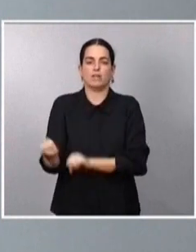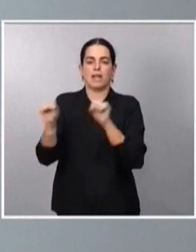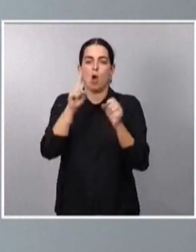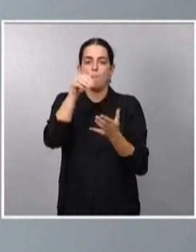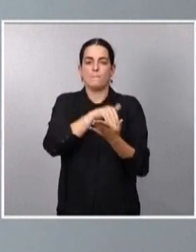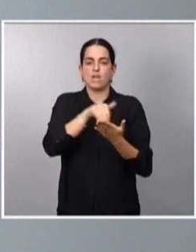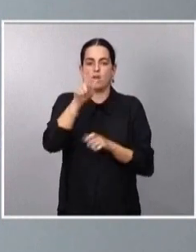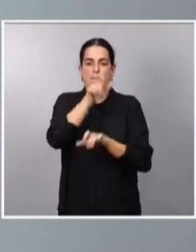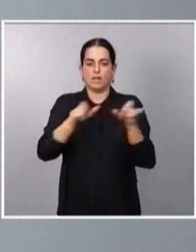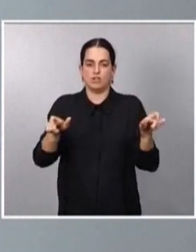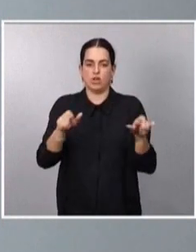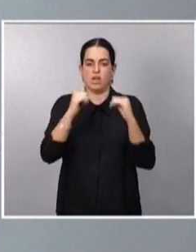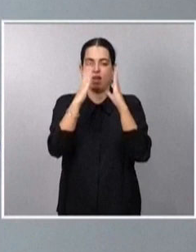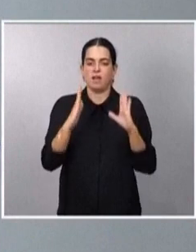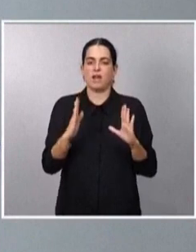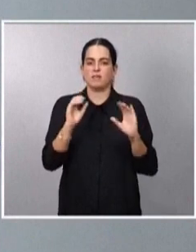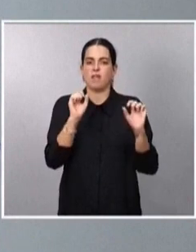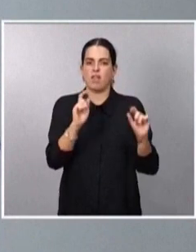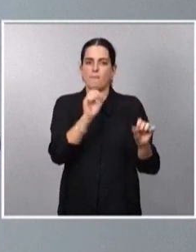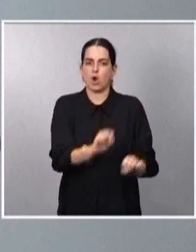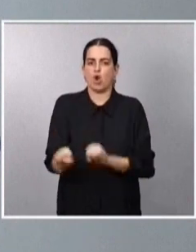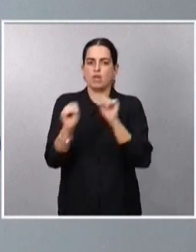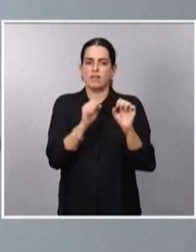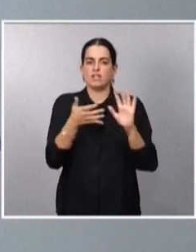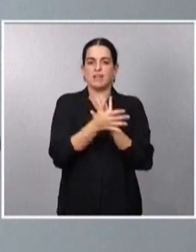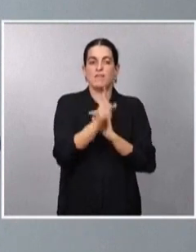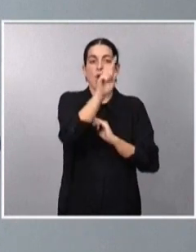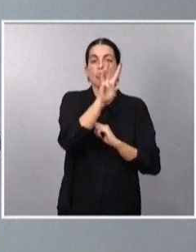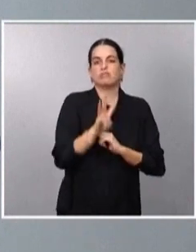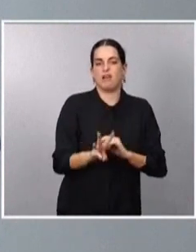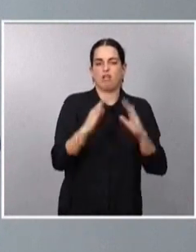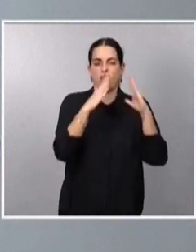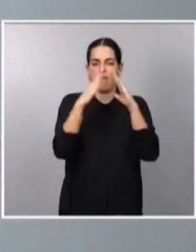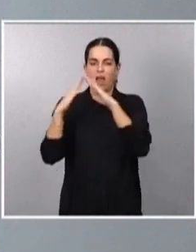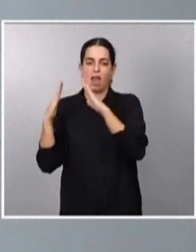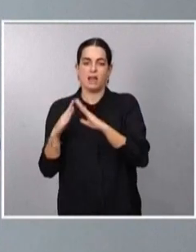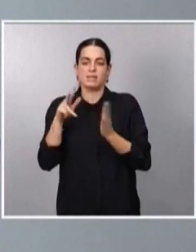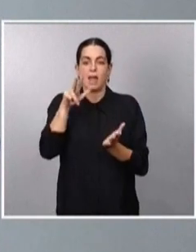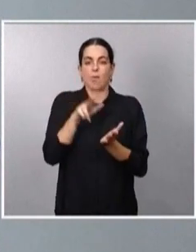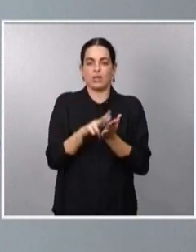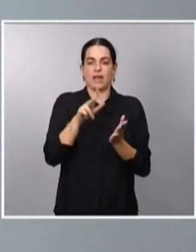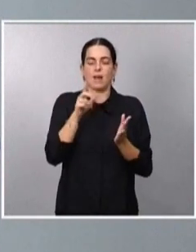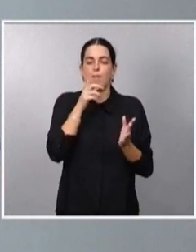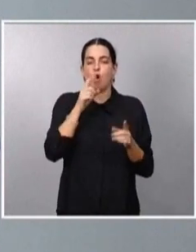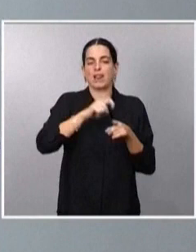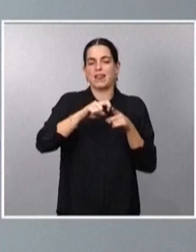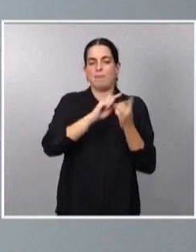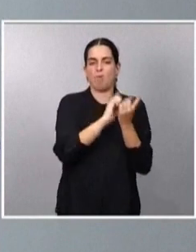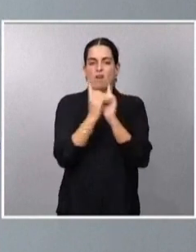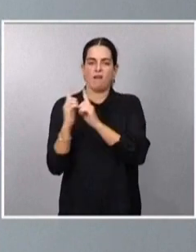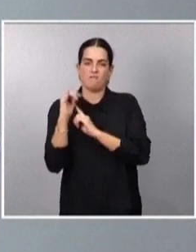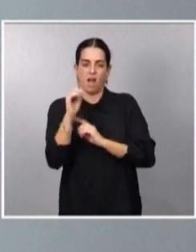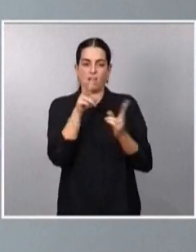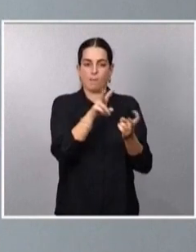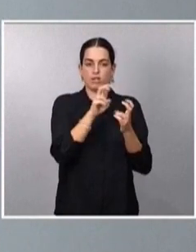esto Es aproximadamente un tercio de los hogares que tienen hipotecas a tipo variable y además damos El Paso definitivo